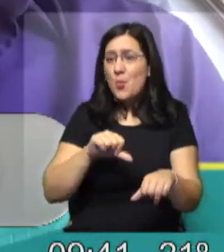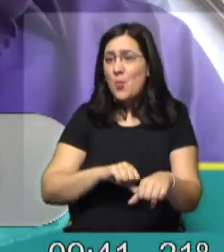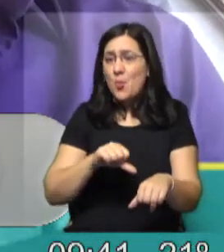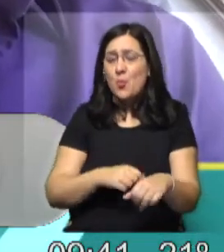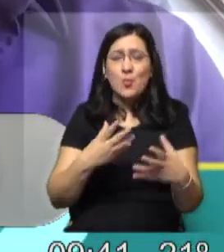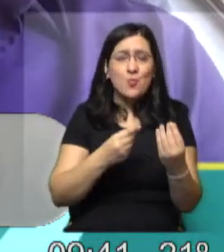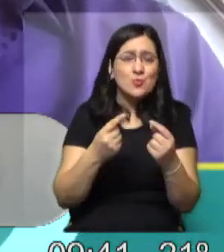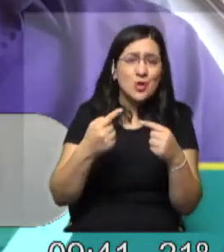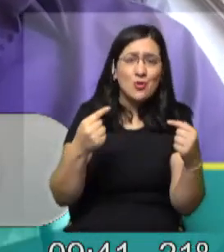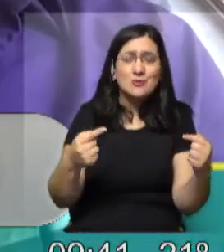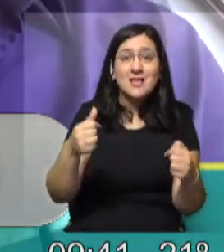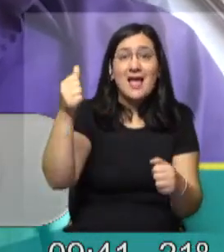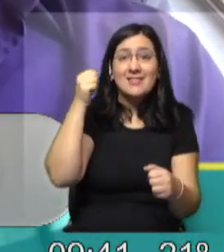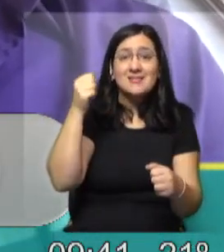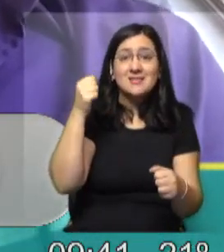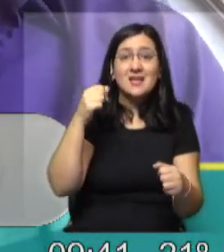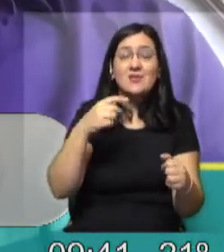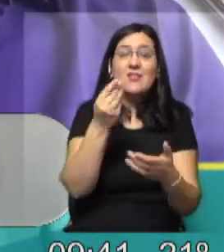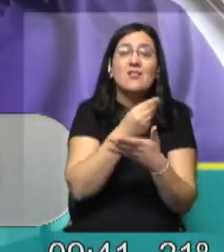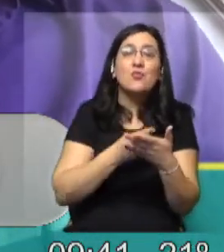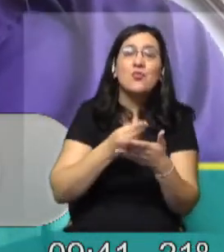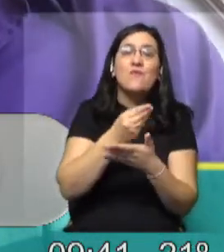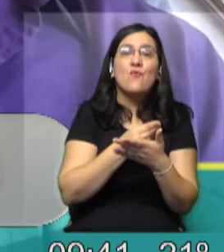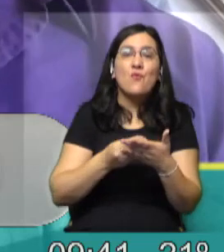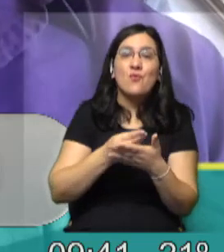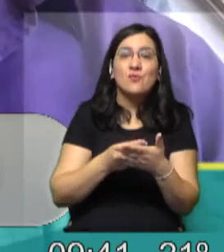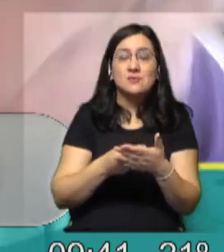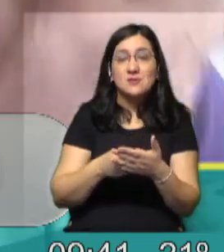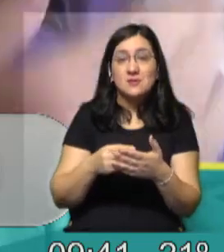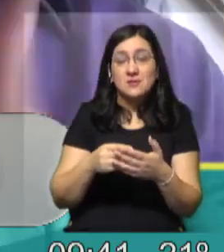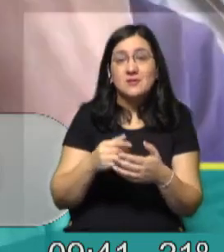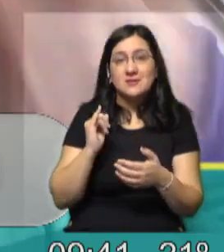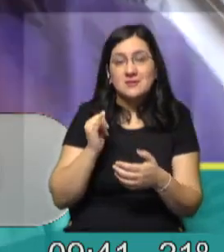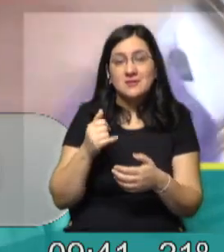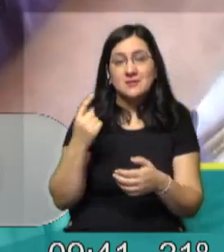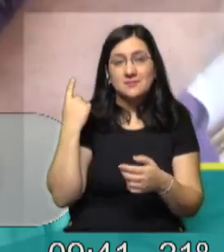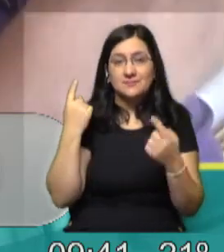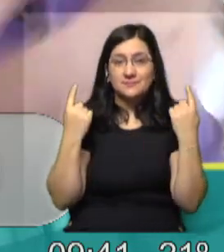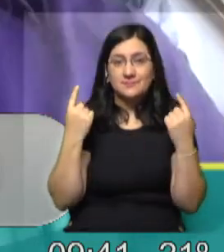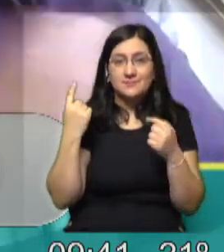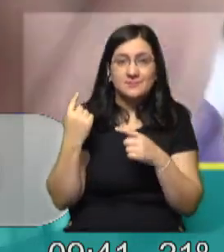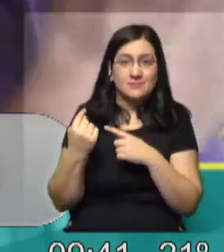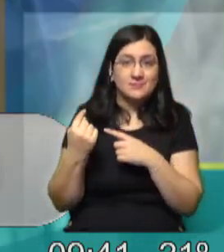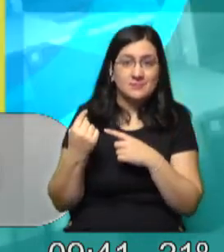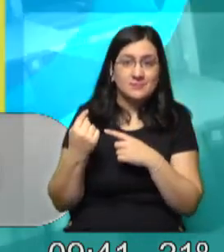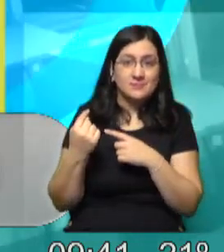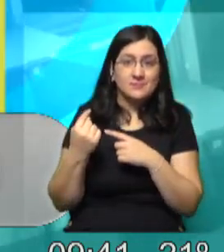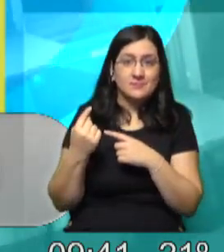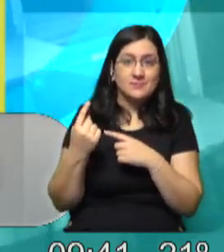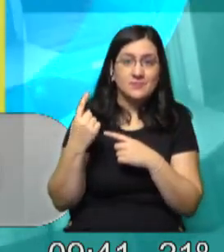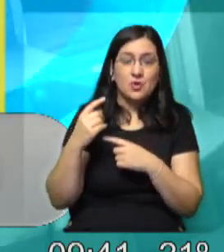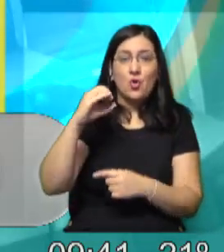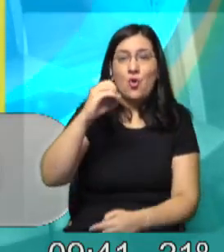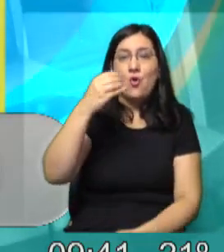atrás detrás tuyo vemos ahí una de tus caricaturas y es una de las formas cosas y acá tenemos acá tenemos este lado estoy al tenemos